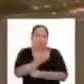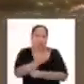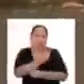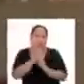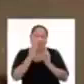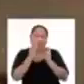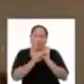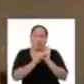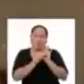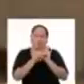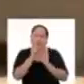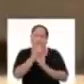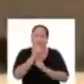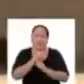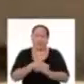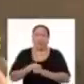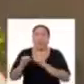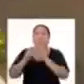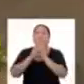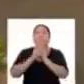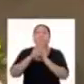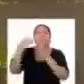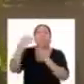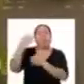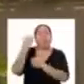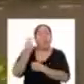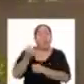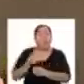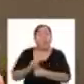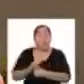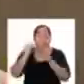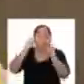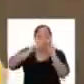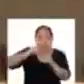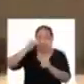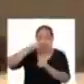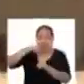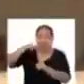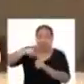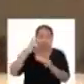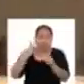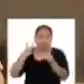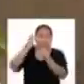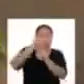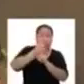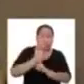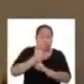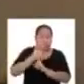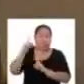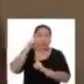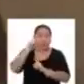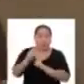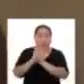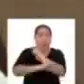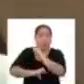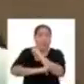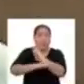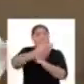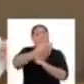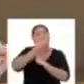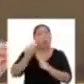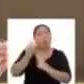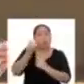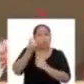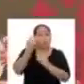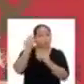Me refería a un modelo económico. De la aplicación y éxito de ese modelo, un país puede mejorar económicamente. ¡Qué chévere!,